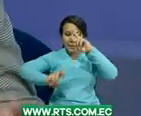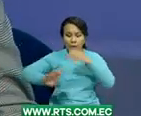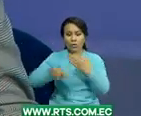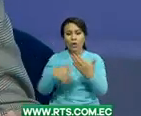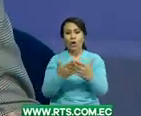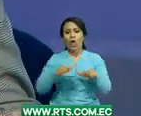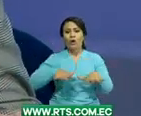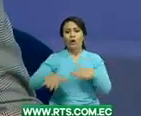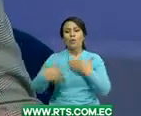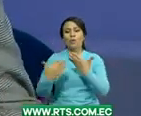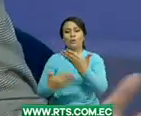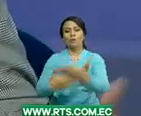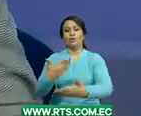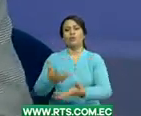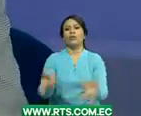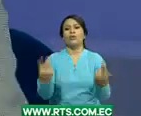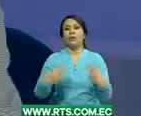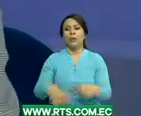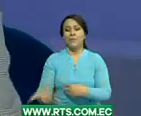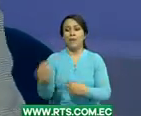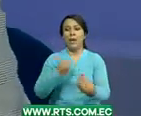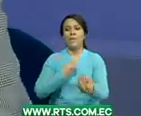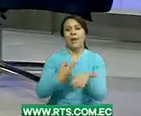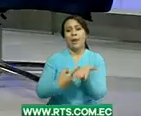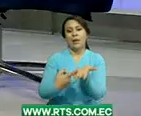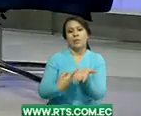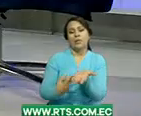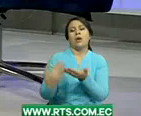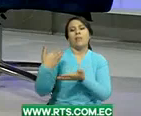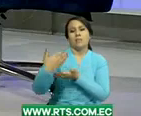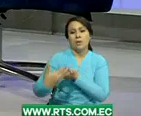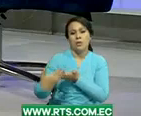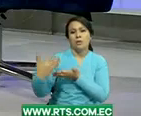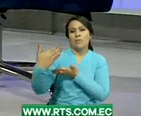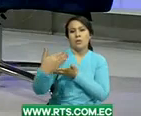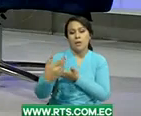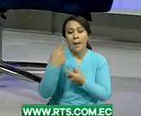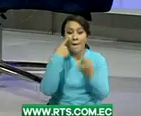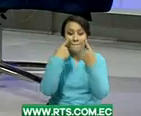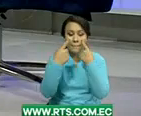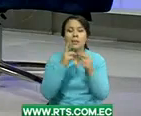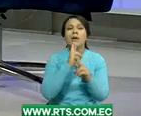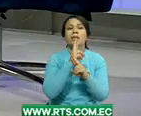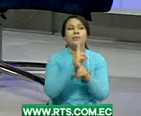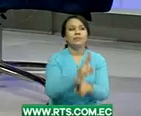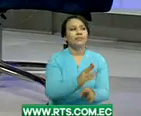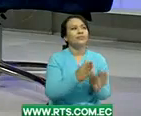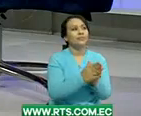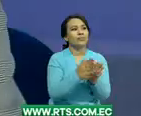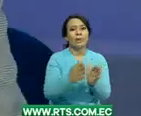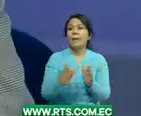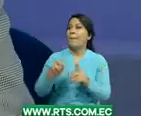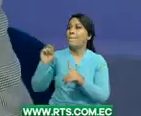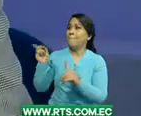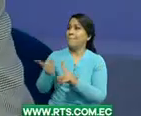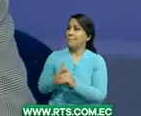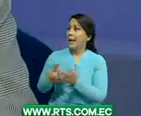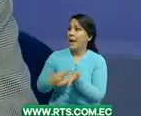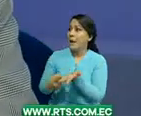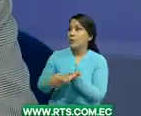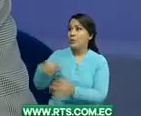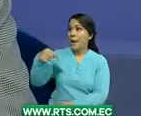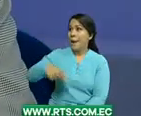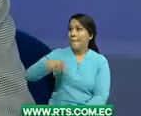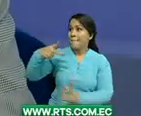analicemos obviamente procedimientos. Y en donde se van a reunir también periódicamente, entiendo. Totalmente. Para ir midiendo resultados. De hecho, la primera reunión es este mismo